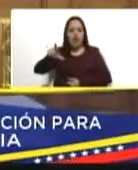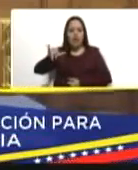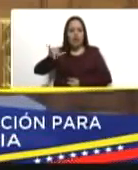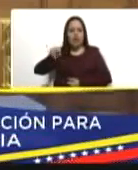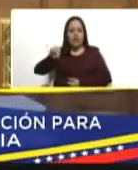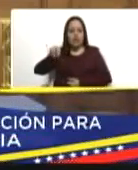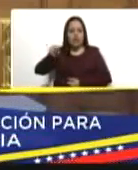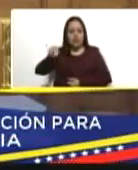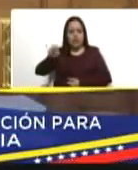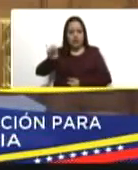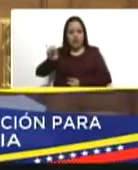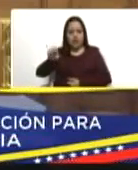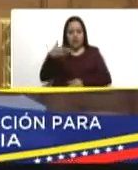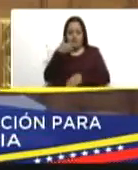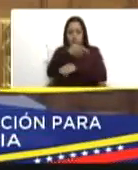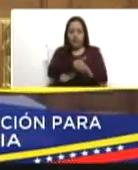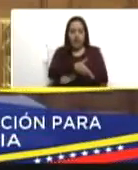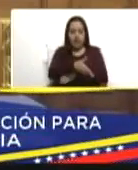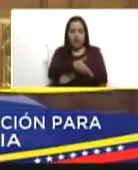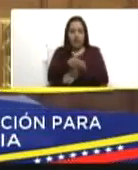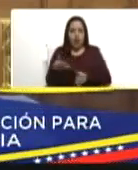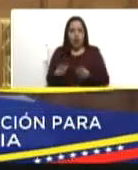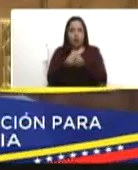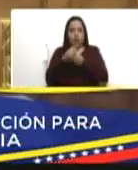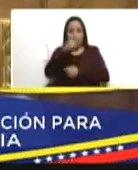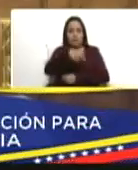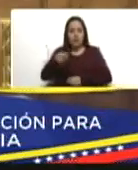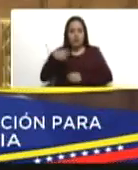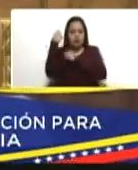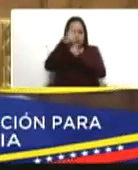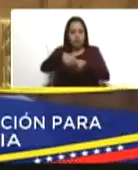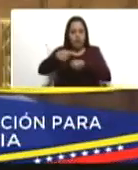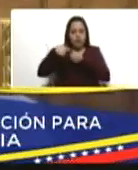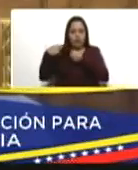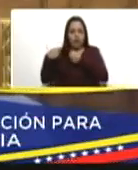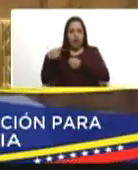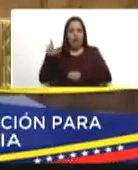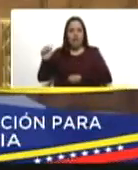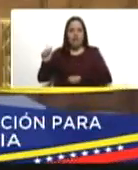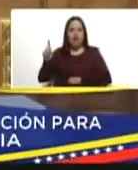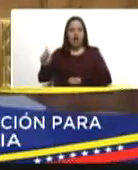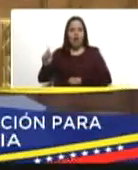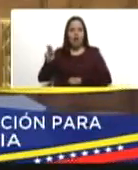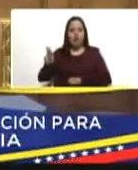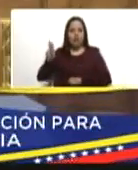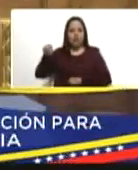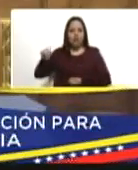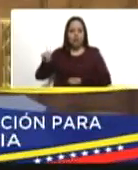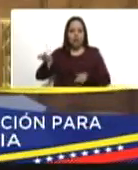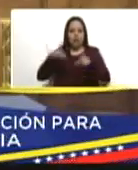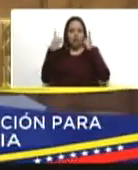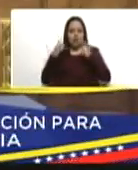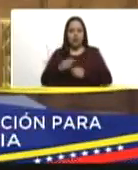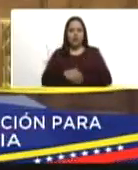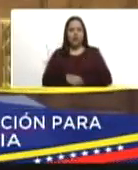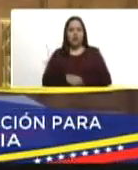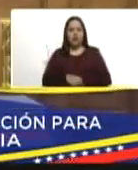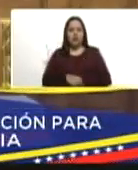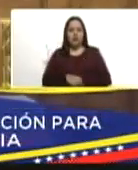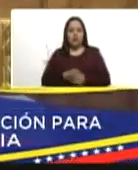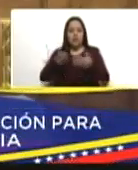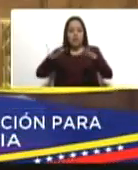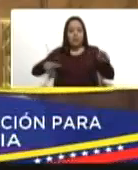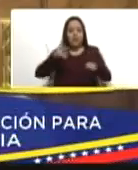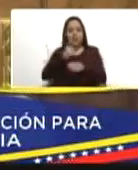la guaira Ah madelein a pescar atún era y en temporada en que el mar tiene que estar frío